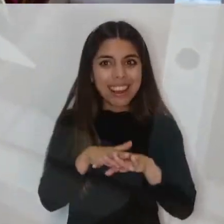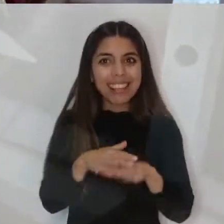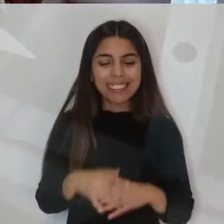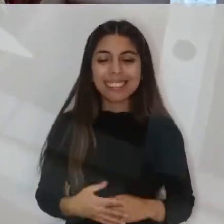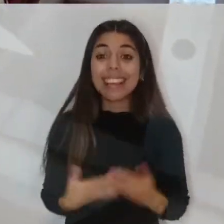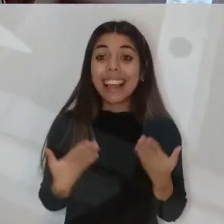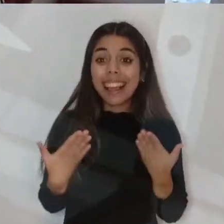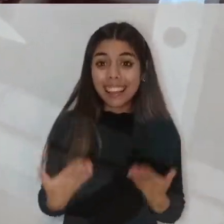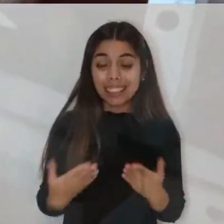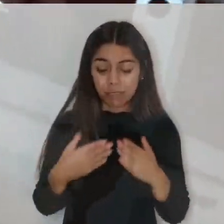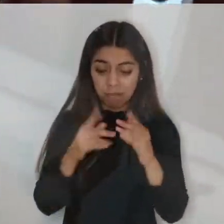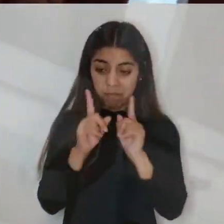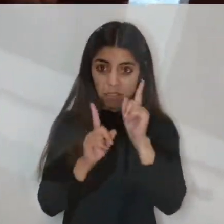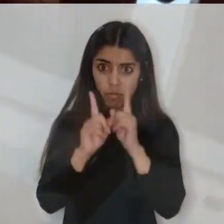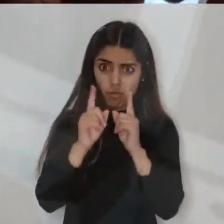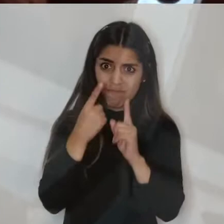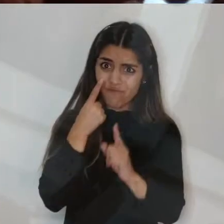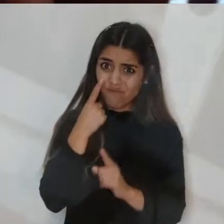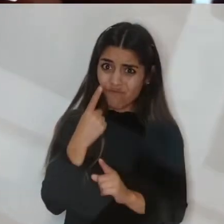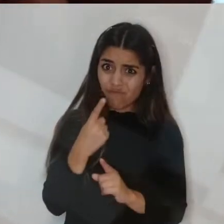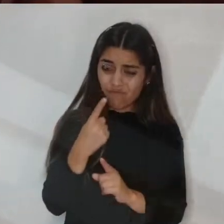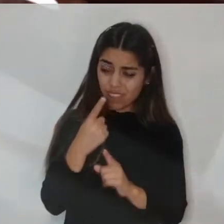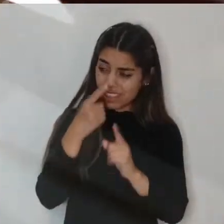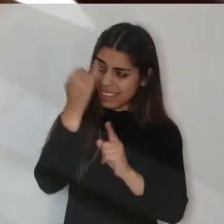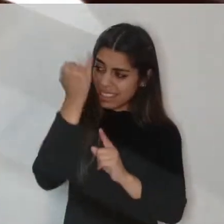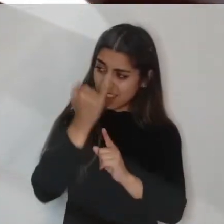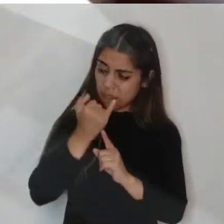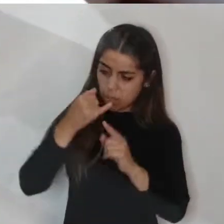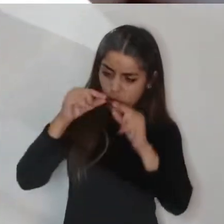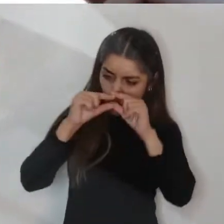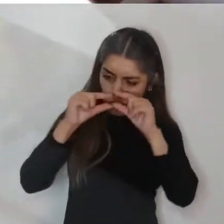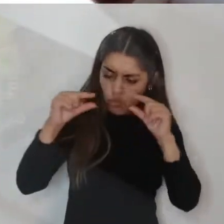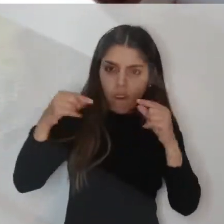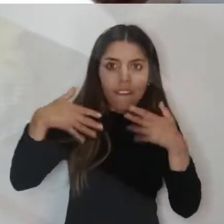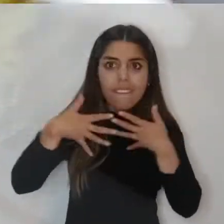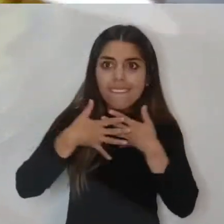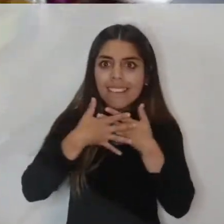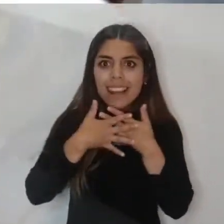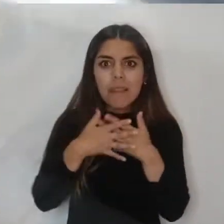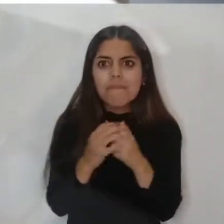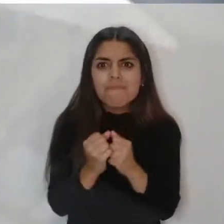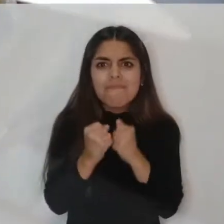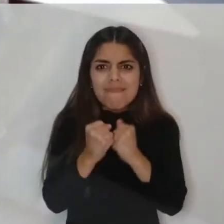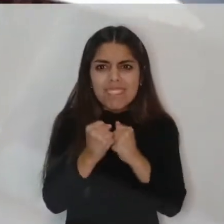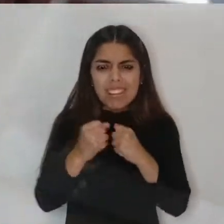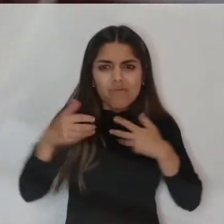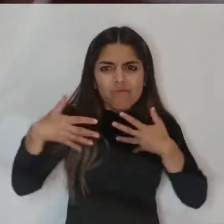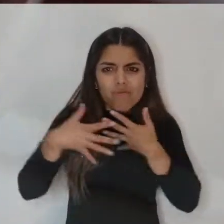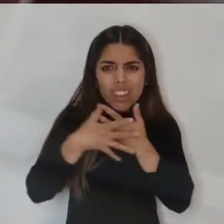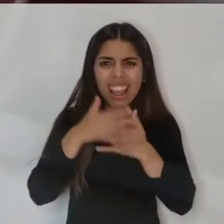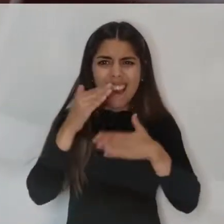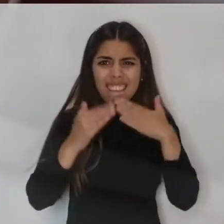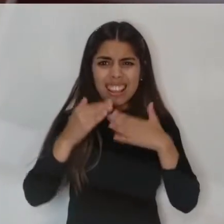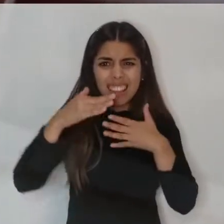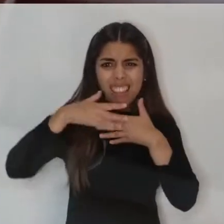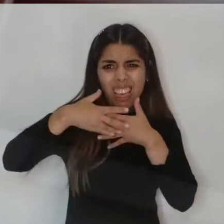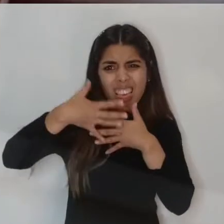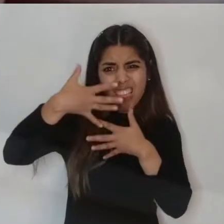uno, estas partes de acá igual, pues siempre tiene que quedar parejito, porque como son piezas chiquititas, se notan como